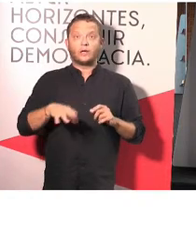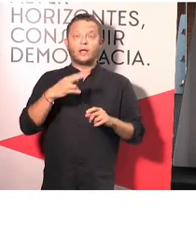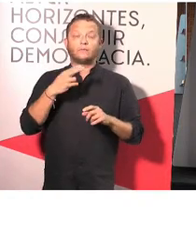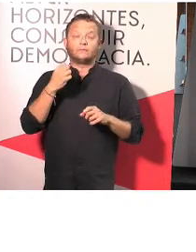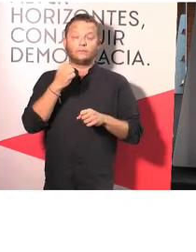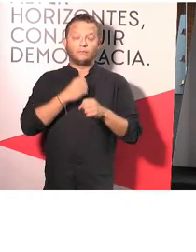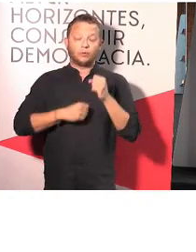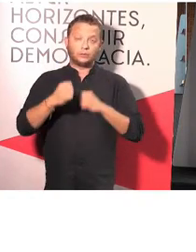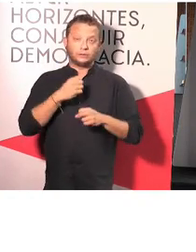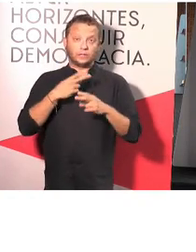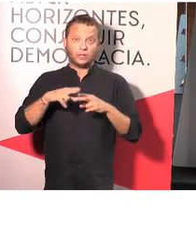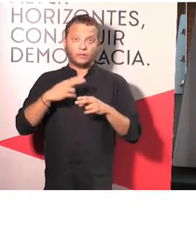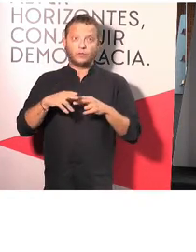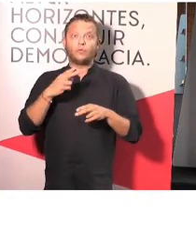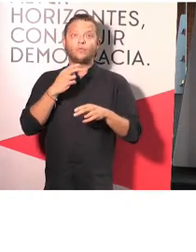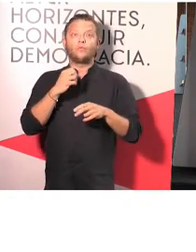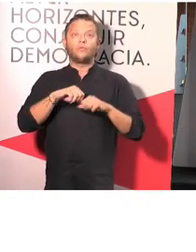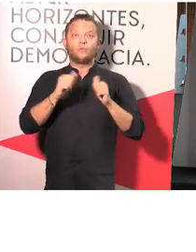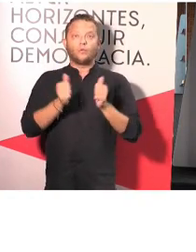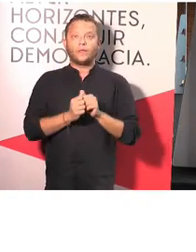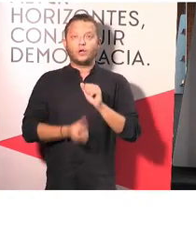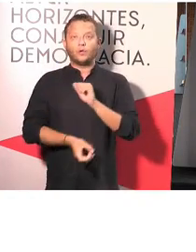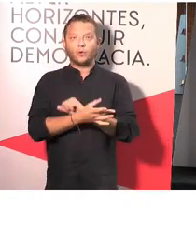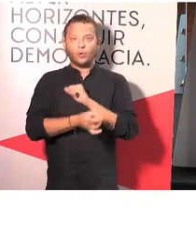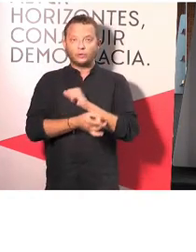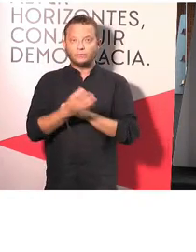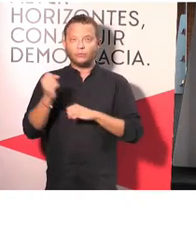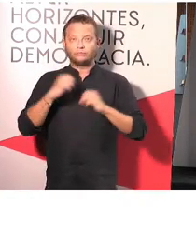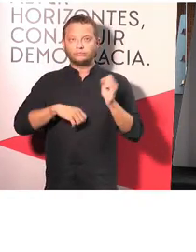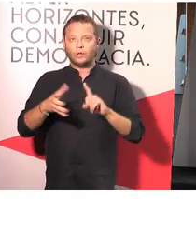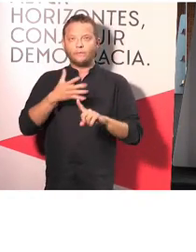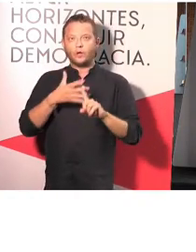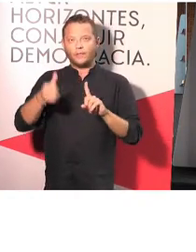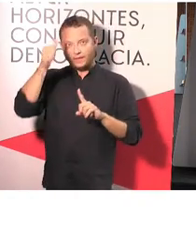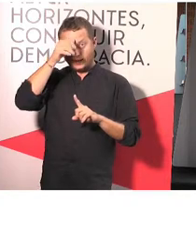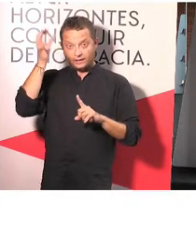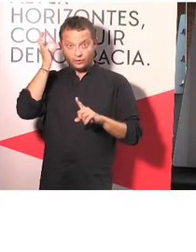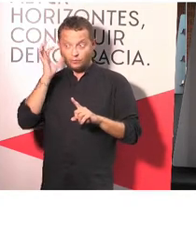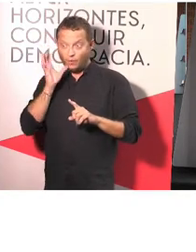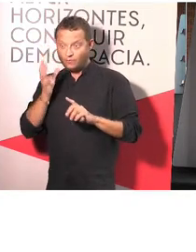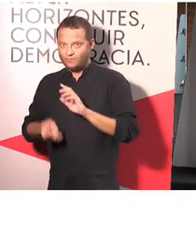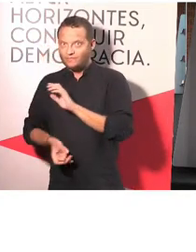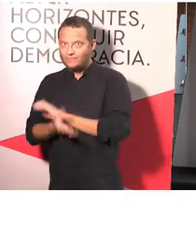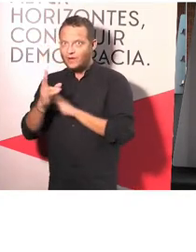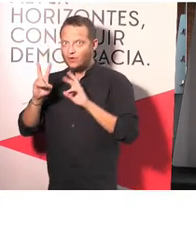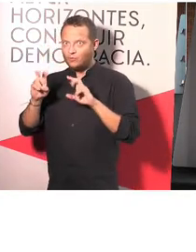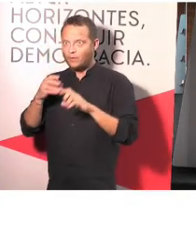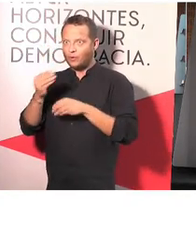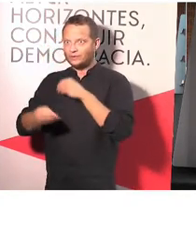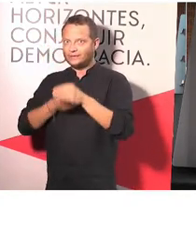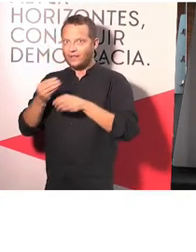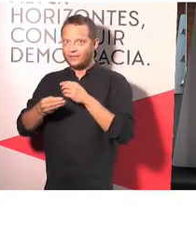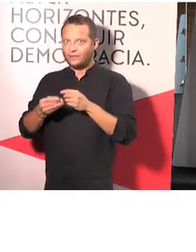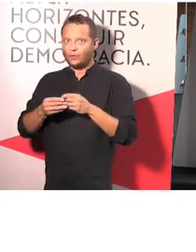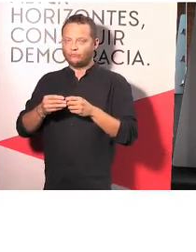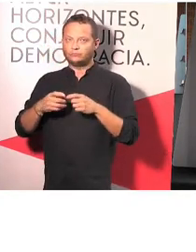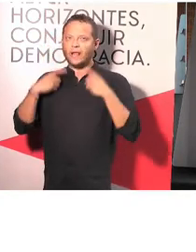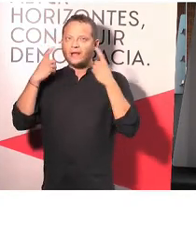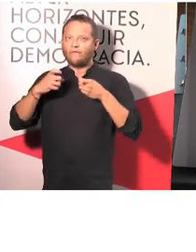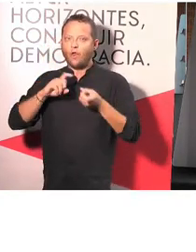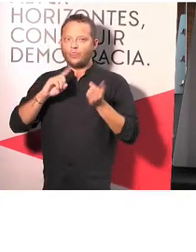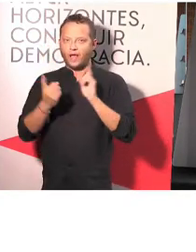económica. Entonces, tener modelos productivos que combatan la violencia de género, porque el modelo productivo emergente la está reforzando,